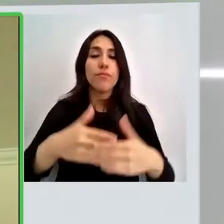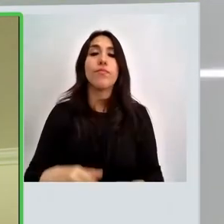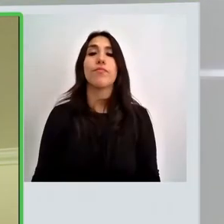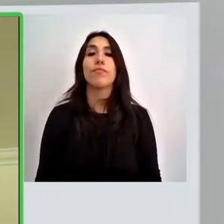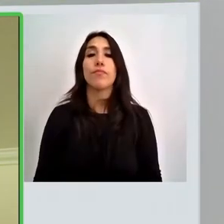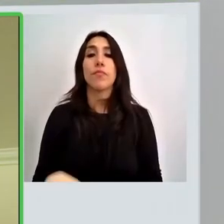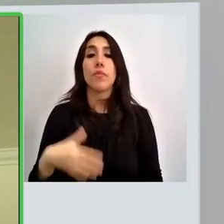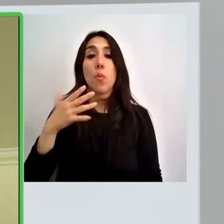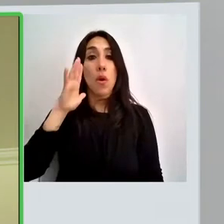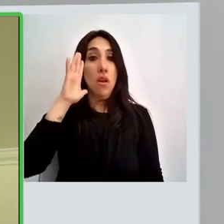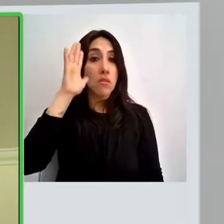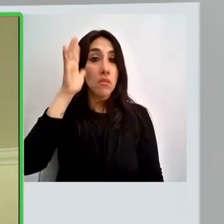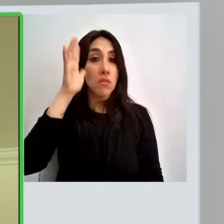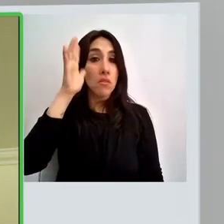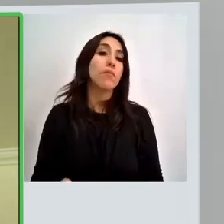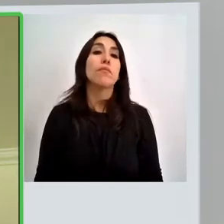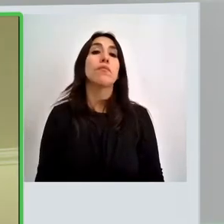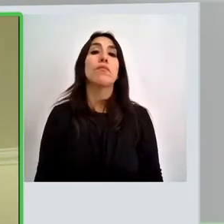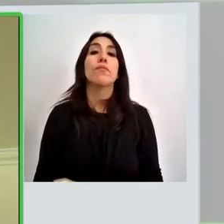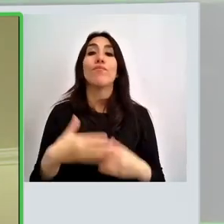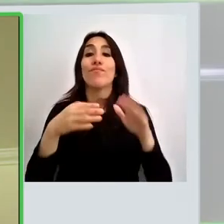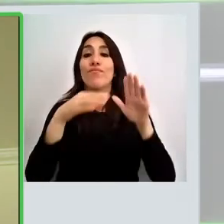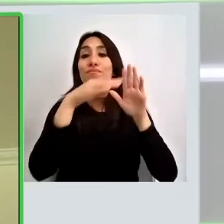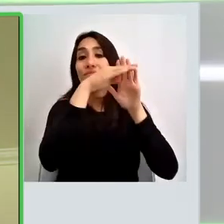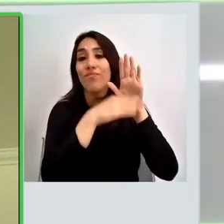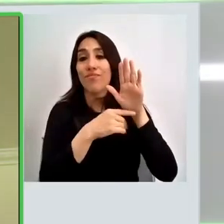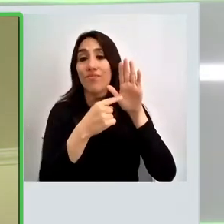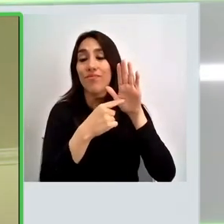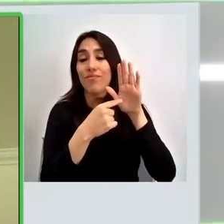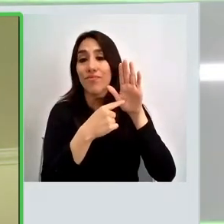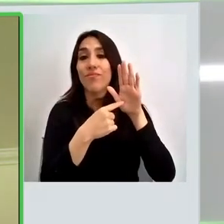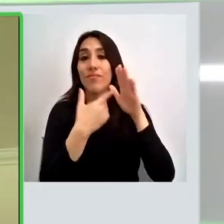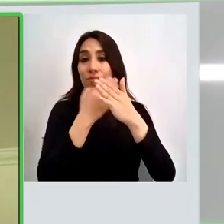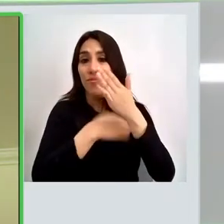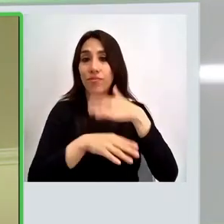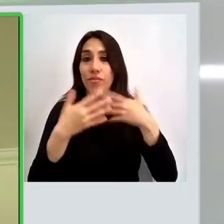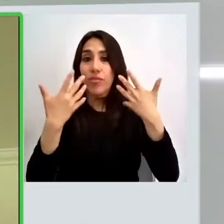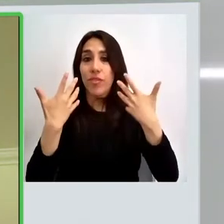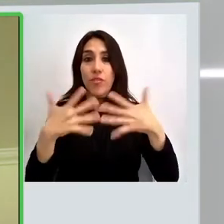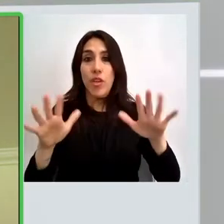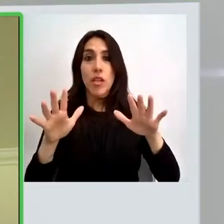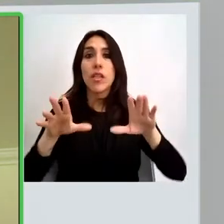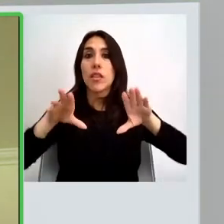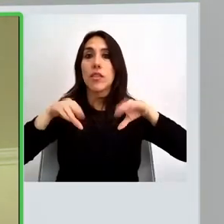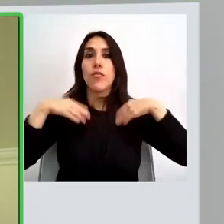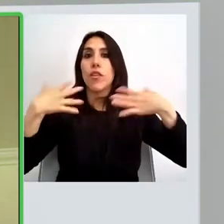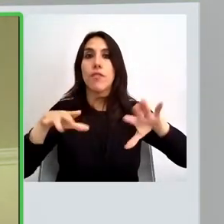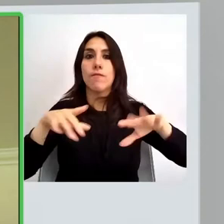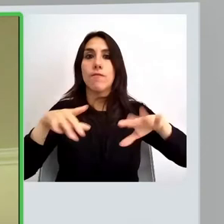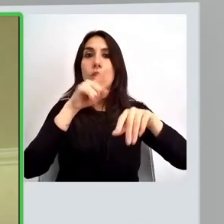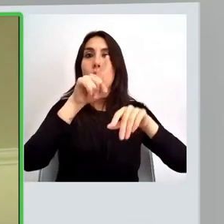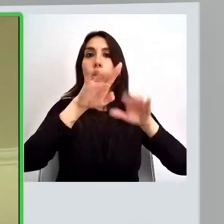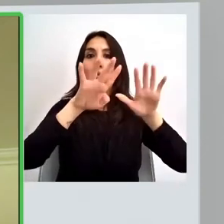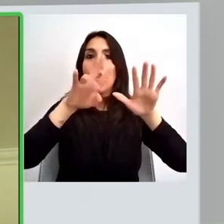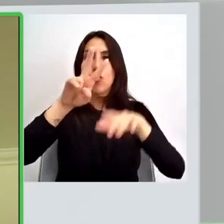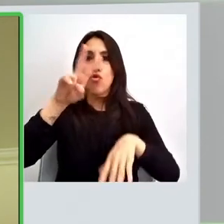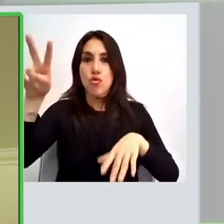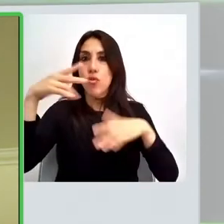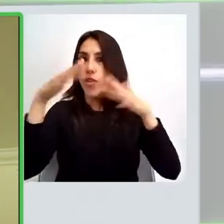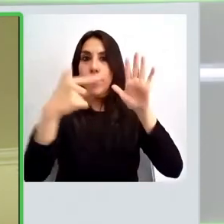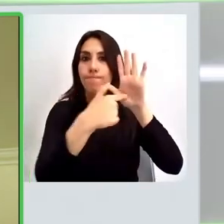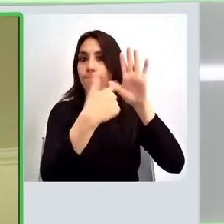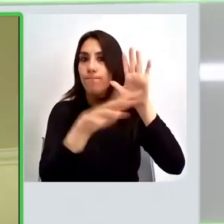para la discapacidad en eeuu fue aprobada en mil 990 y todavía tenemos